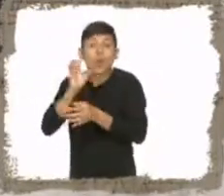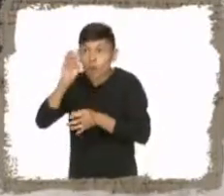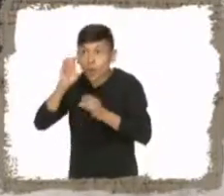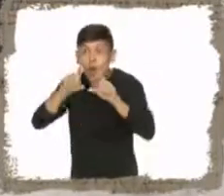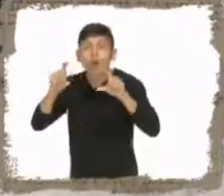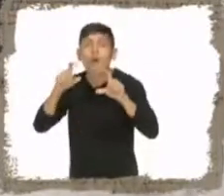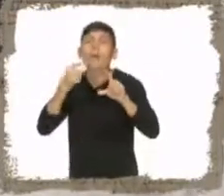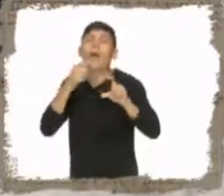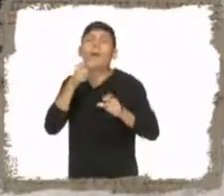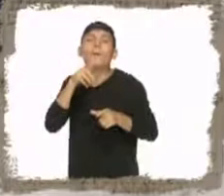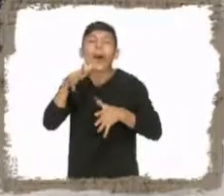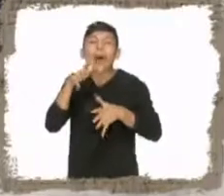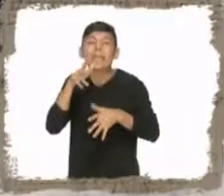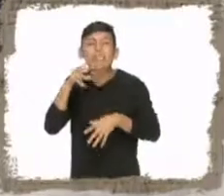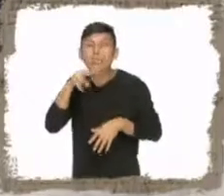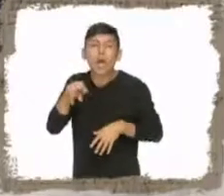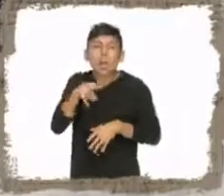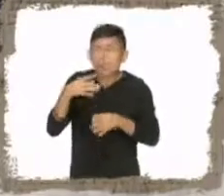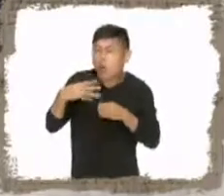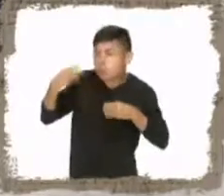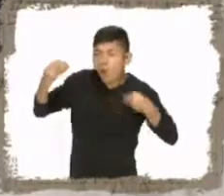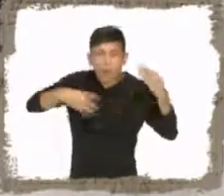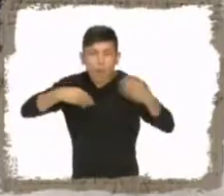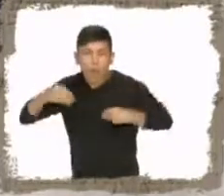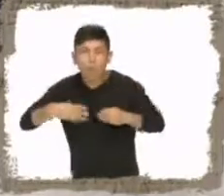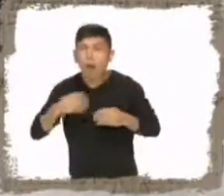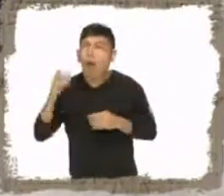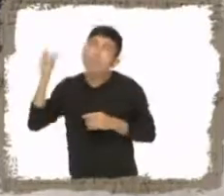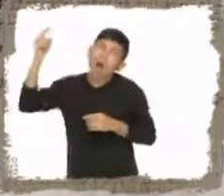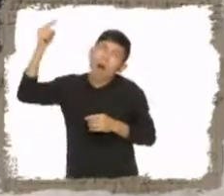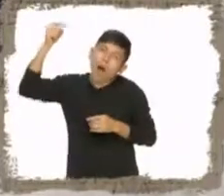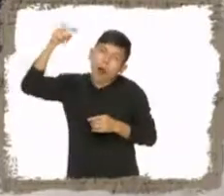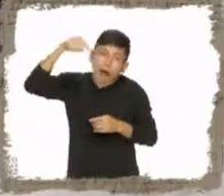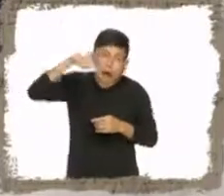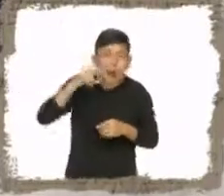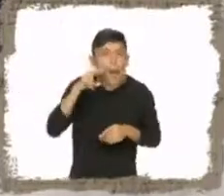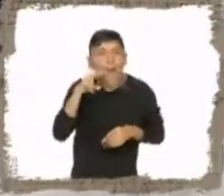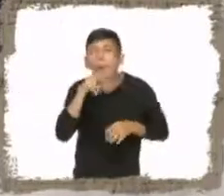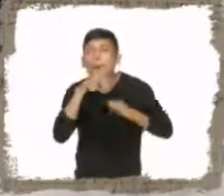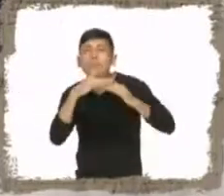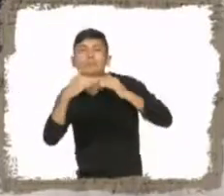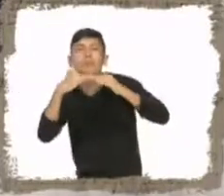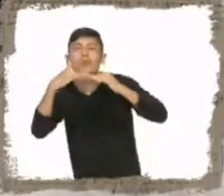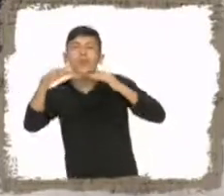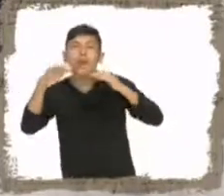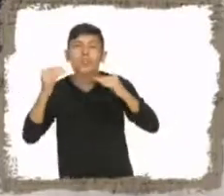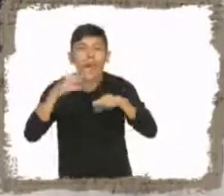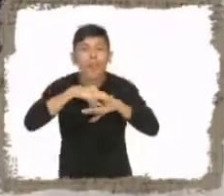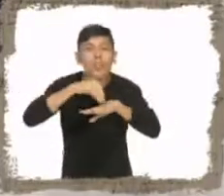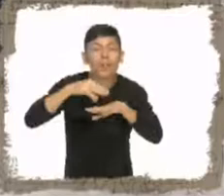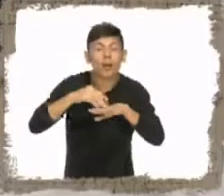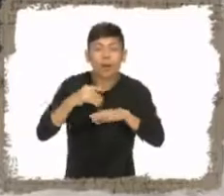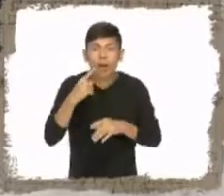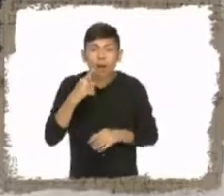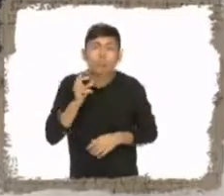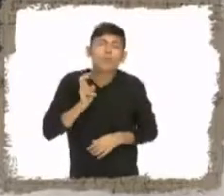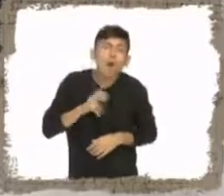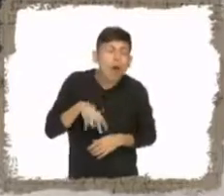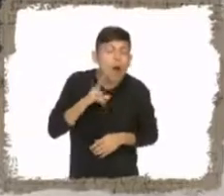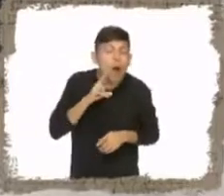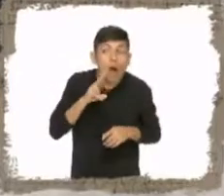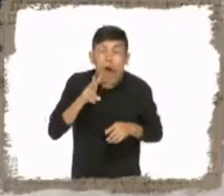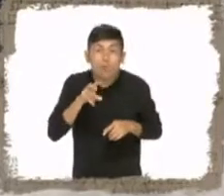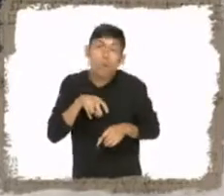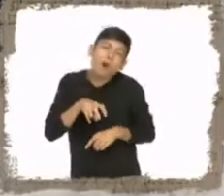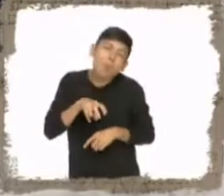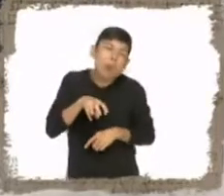que quiere decir serpiente emplumada, decidió bajar desde el cielo para ver las maravillas que había en la tierra. Y tanto fue